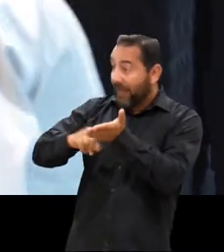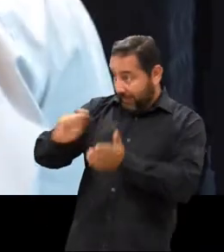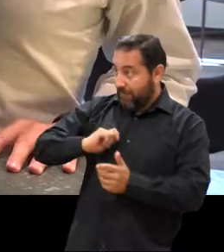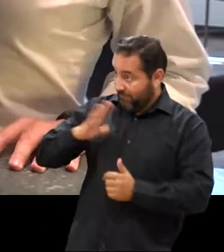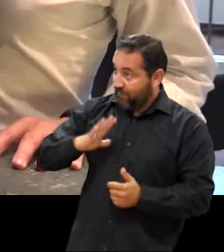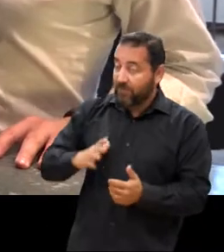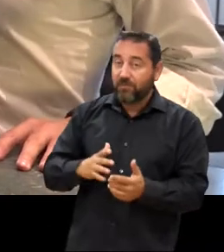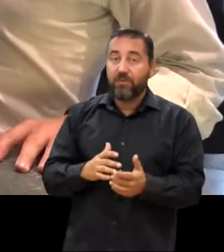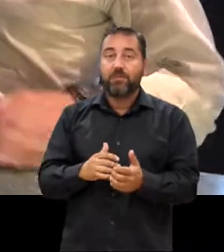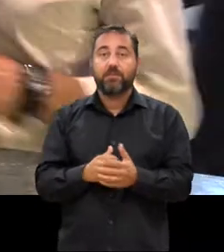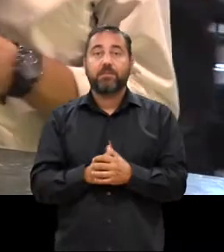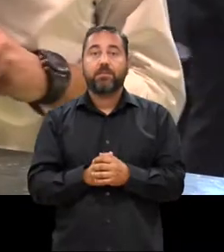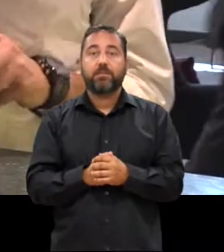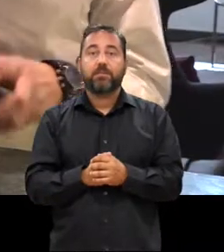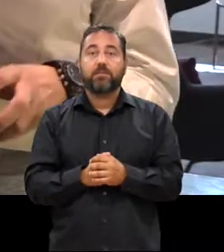DNI?